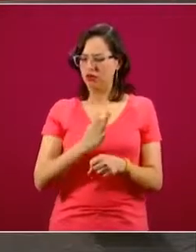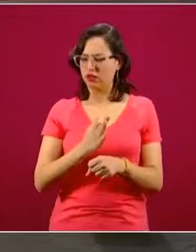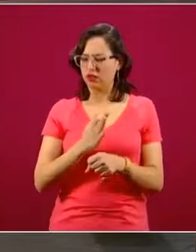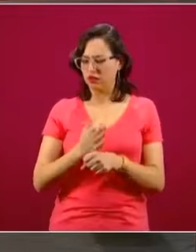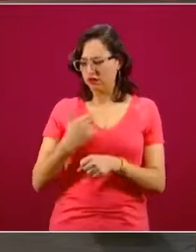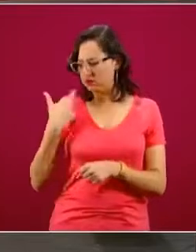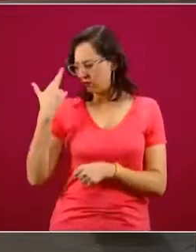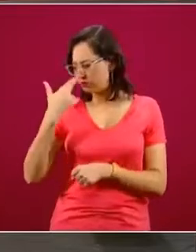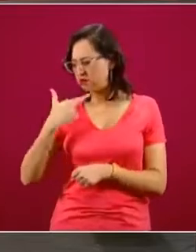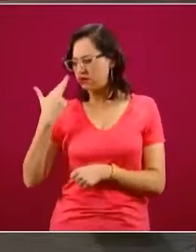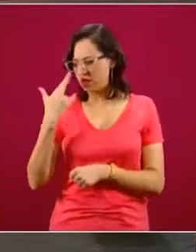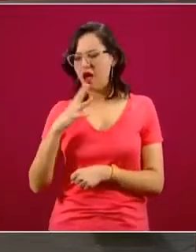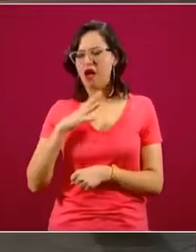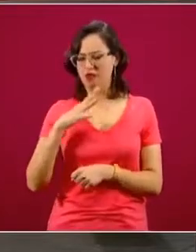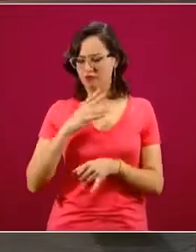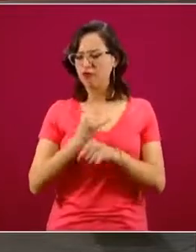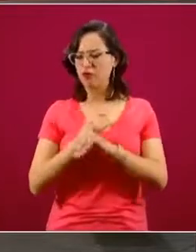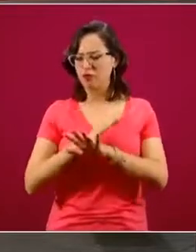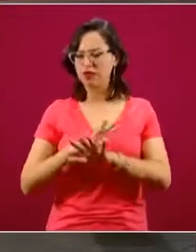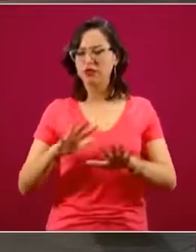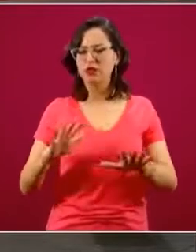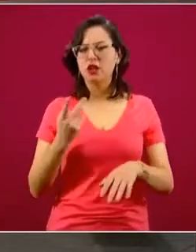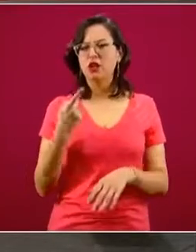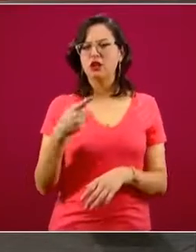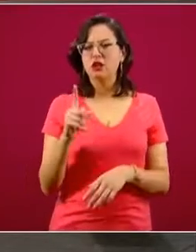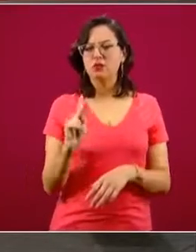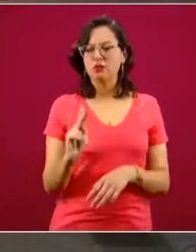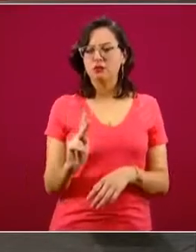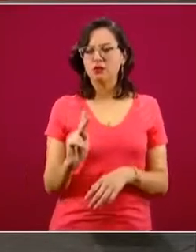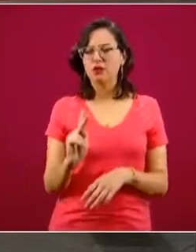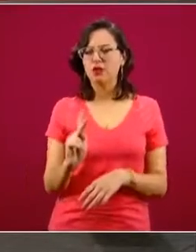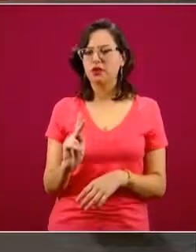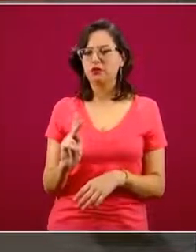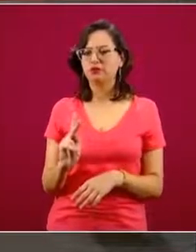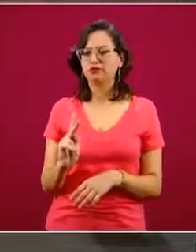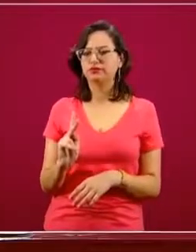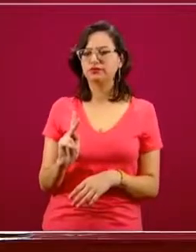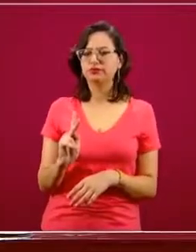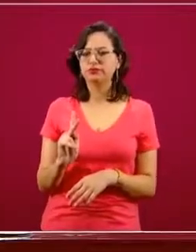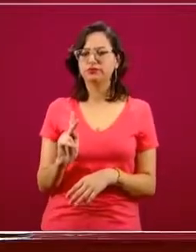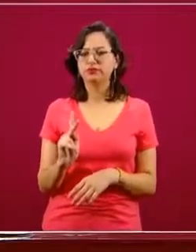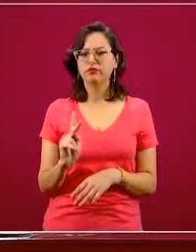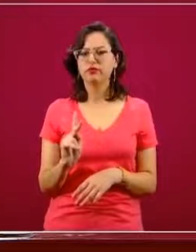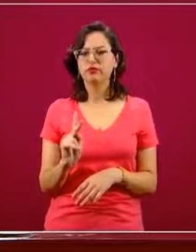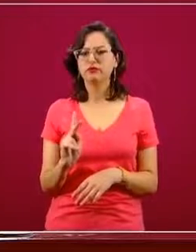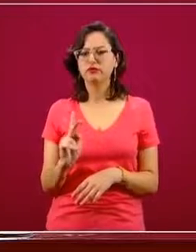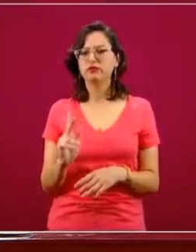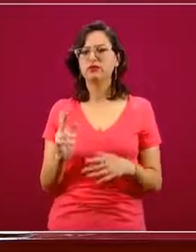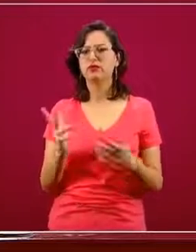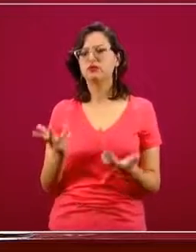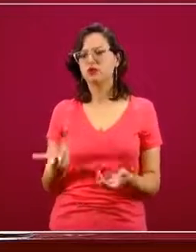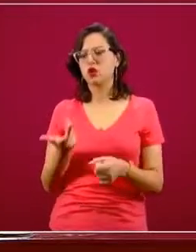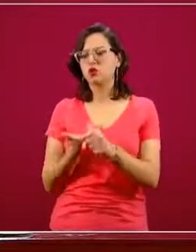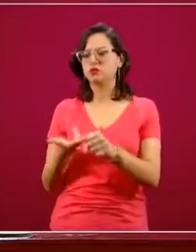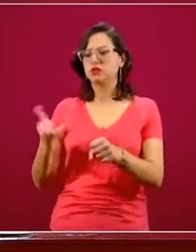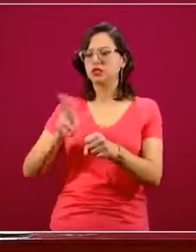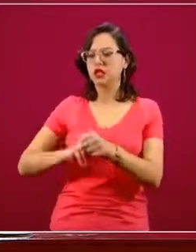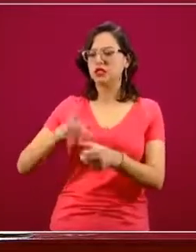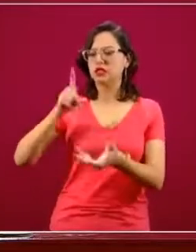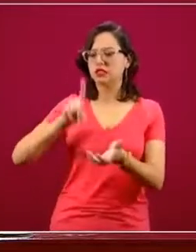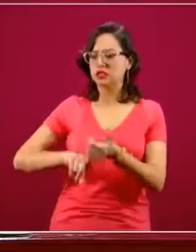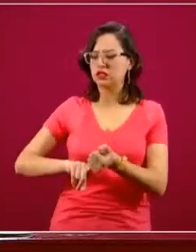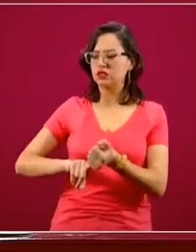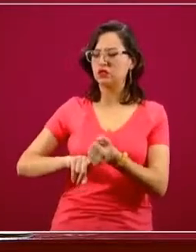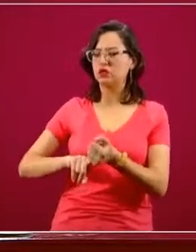Sí hay un análisis de esto, y lo que pasa es que hay una categoría dentro de la red que en su momento modifica esto, que